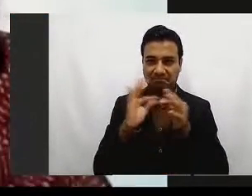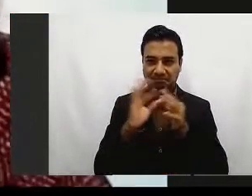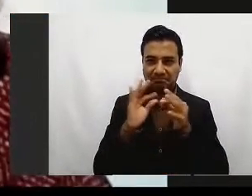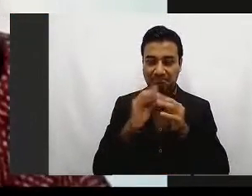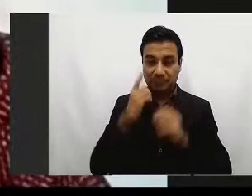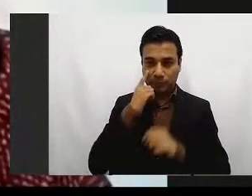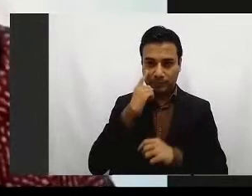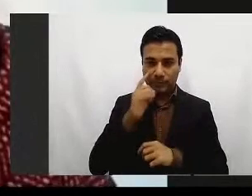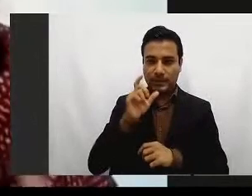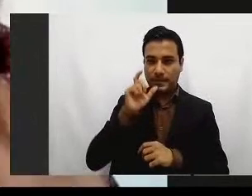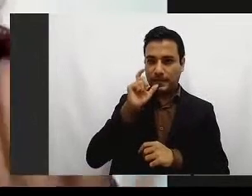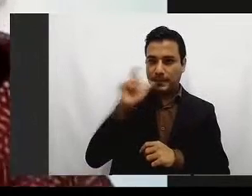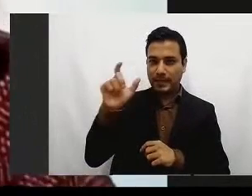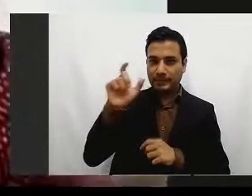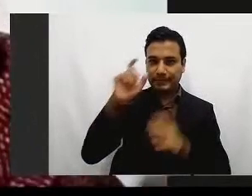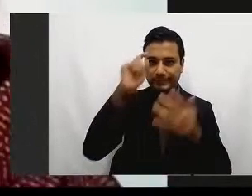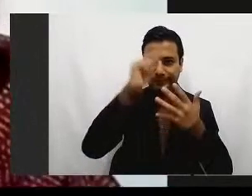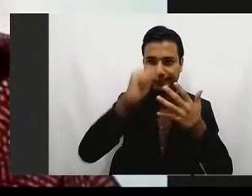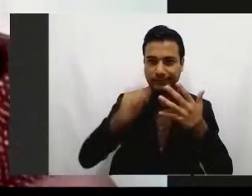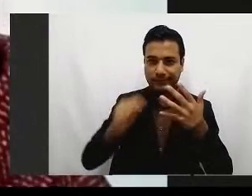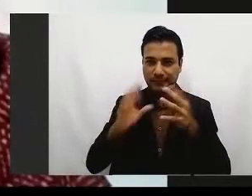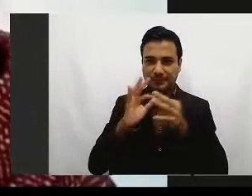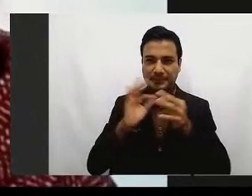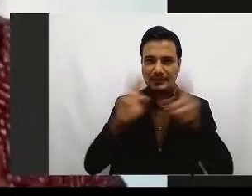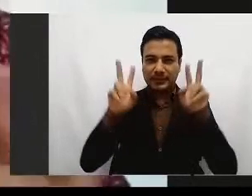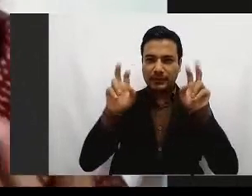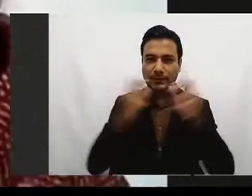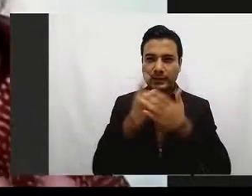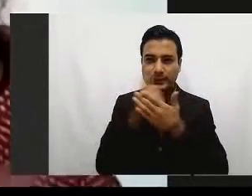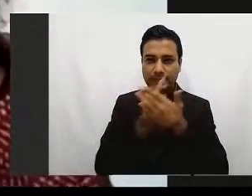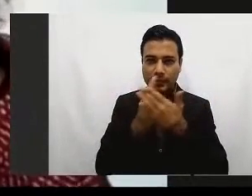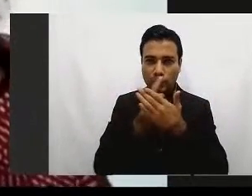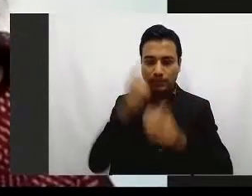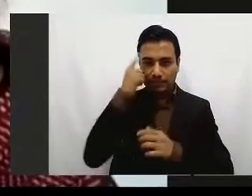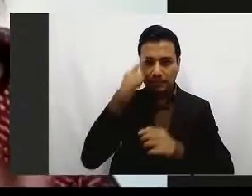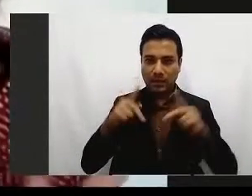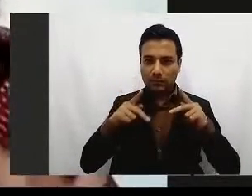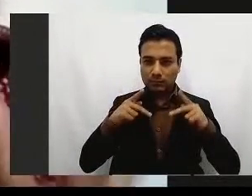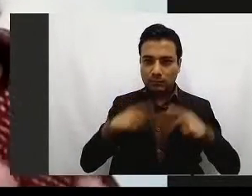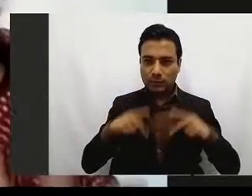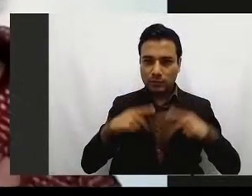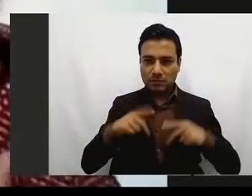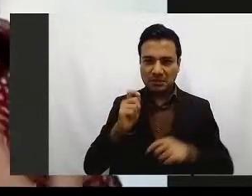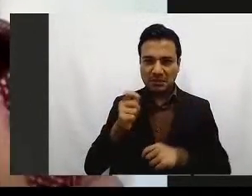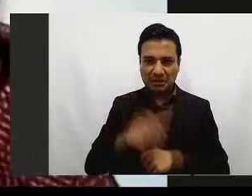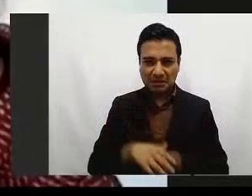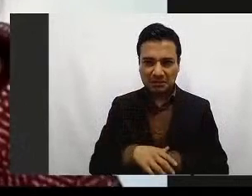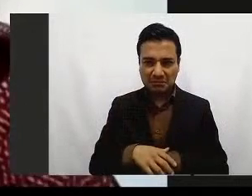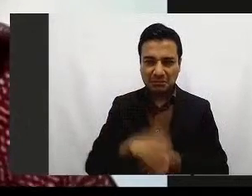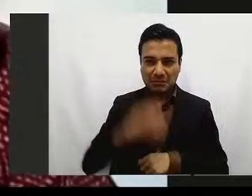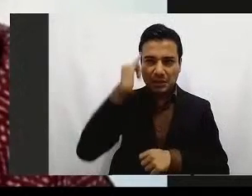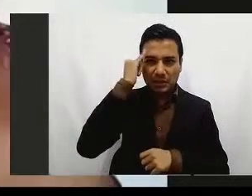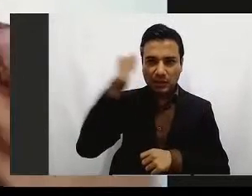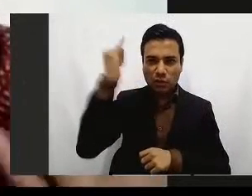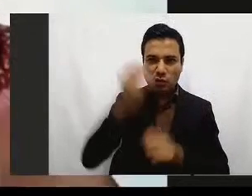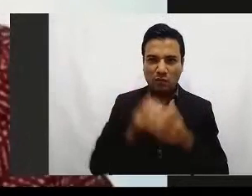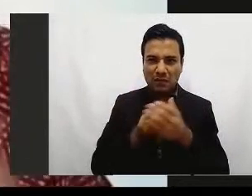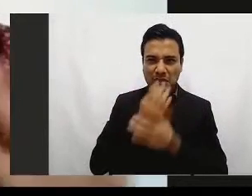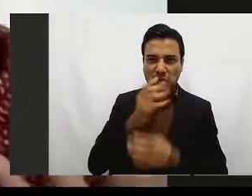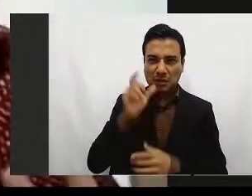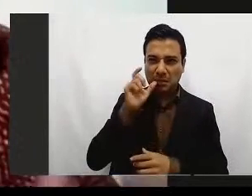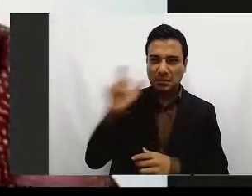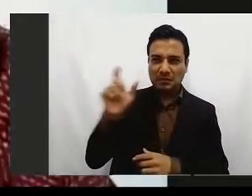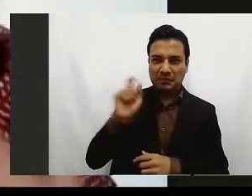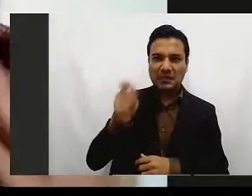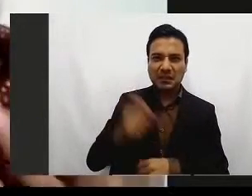y conceptos referentes al diseño basado en las personas. ¿Qué es eso, ¿no? También a la palabra innovación que se usa tanto dentro del contexto de